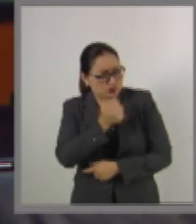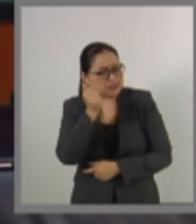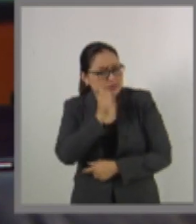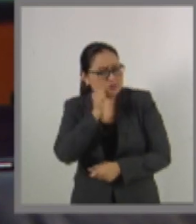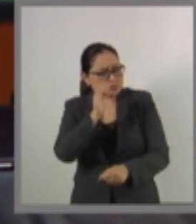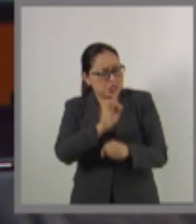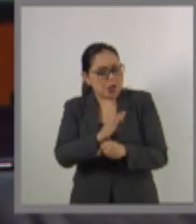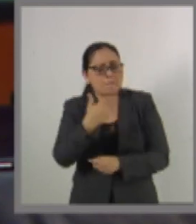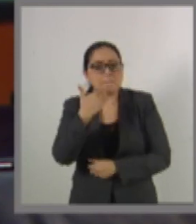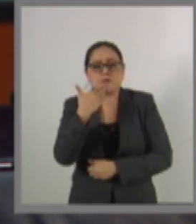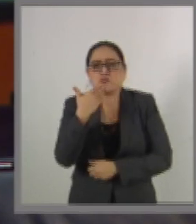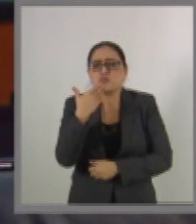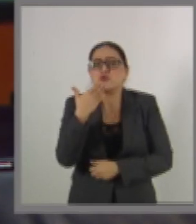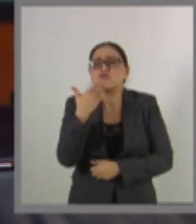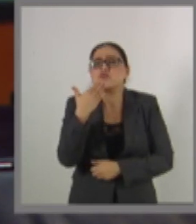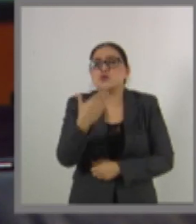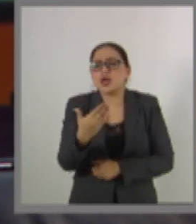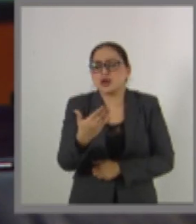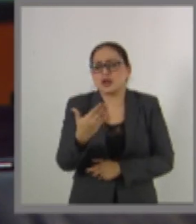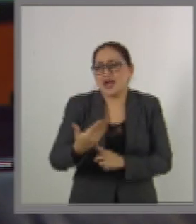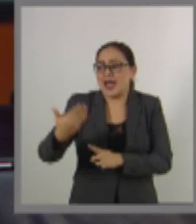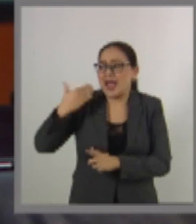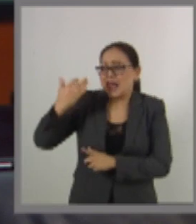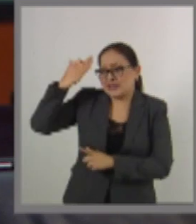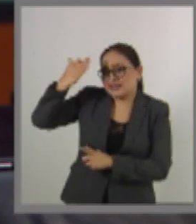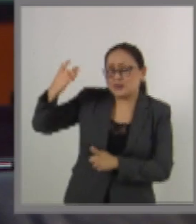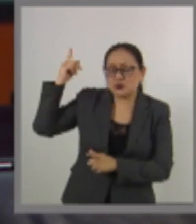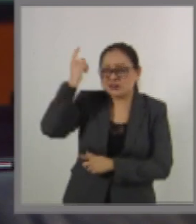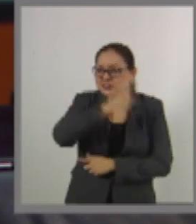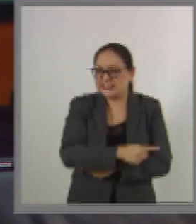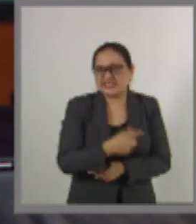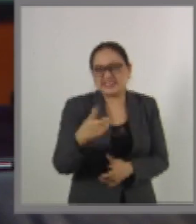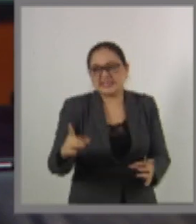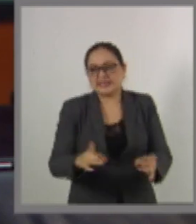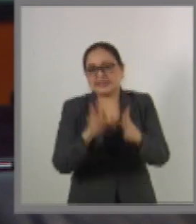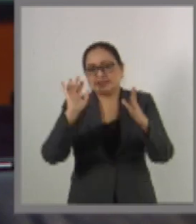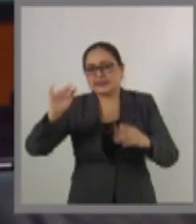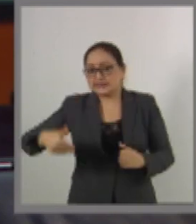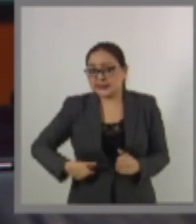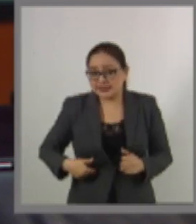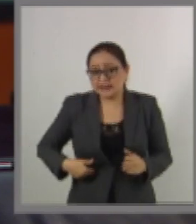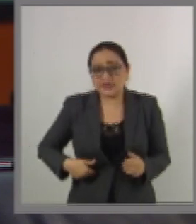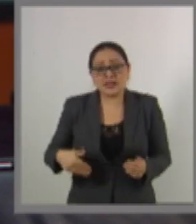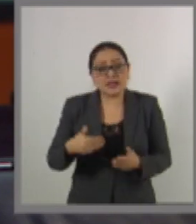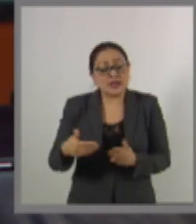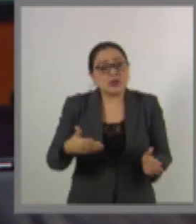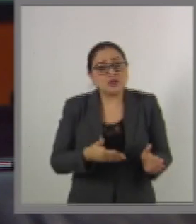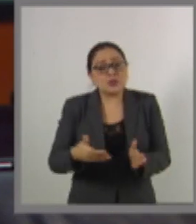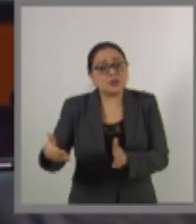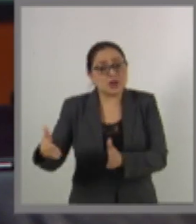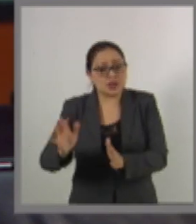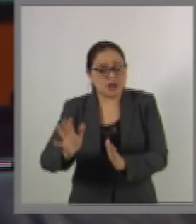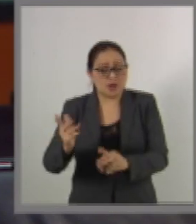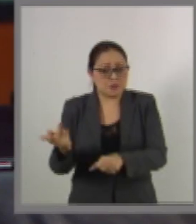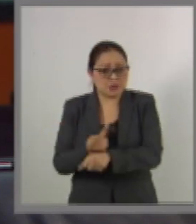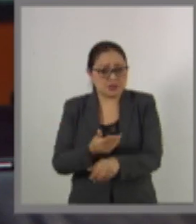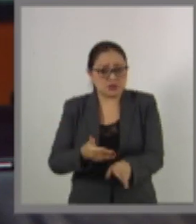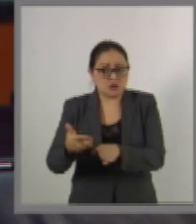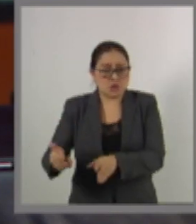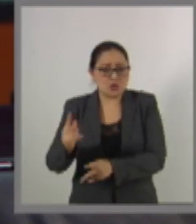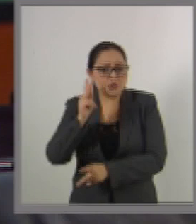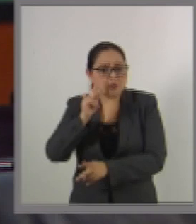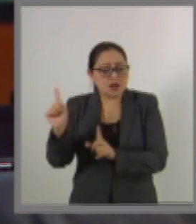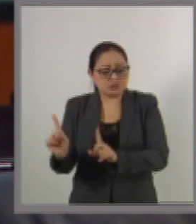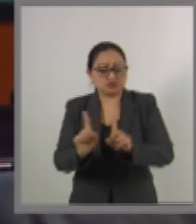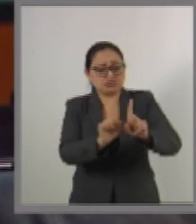que se ha superado aquella etapa difícil. Qué gusto el verte acompañado